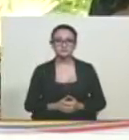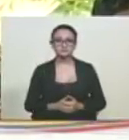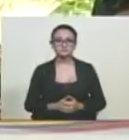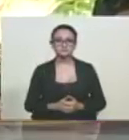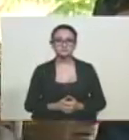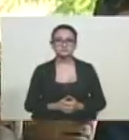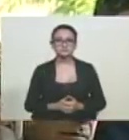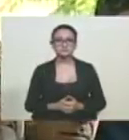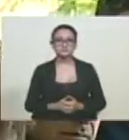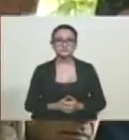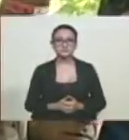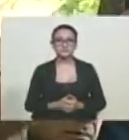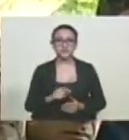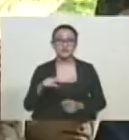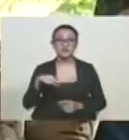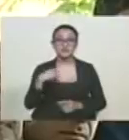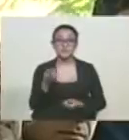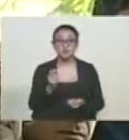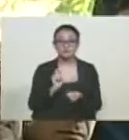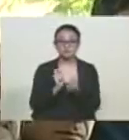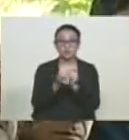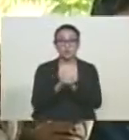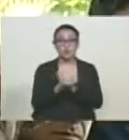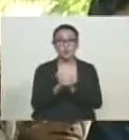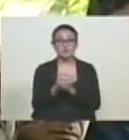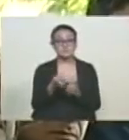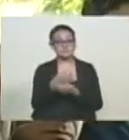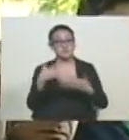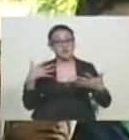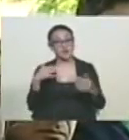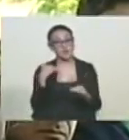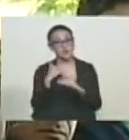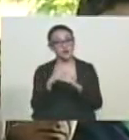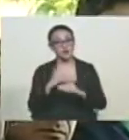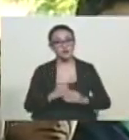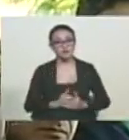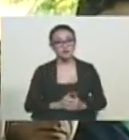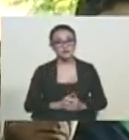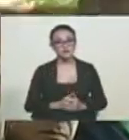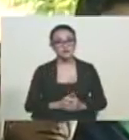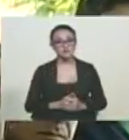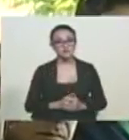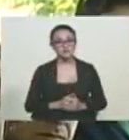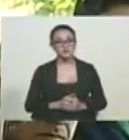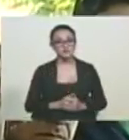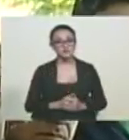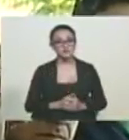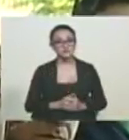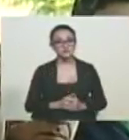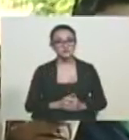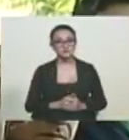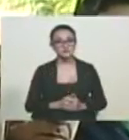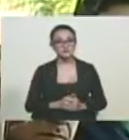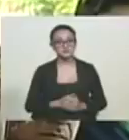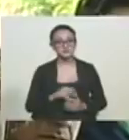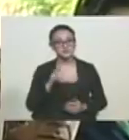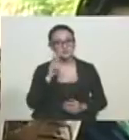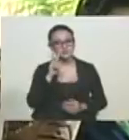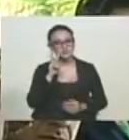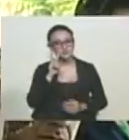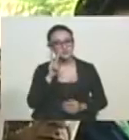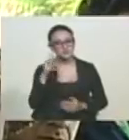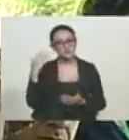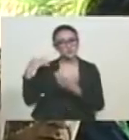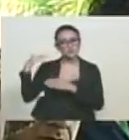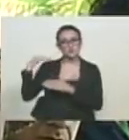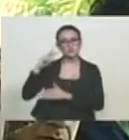admirable, que después se convirtió en milagrosa. A medida que mirábamos atrás y